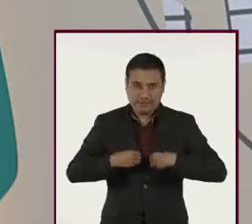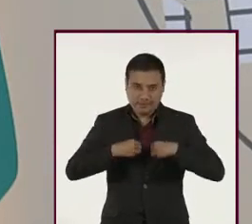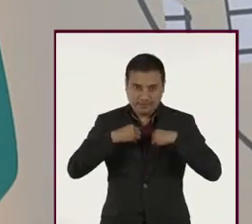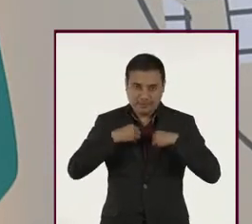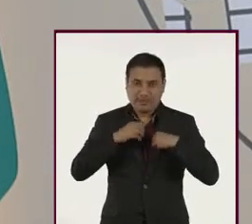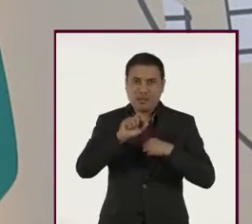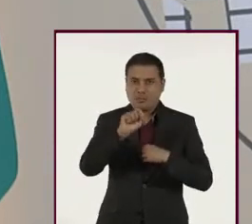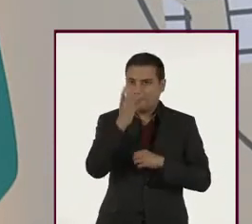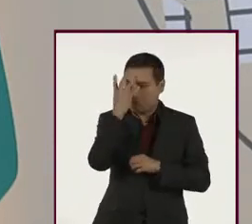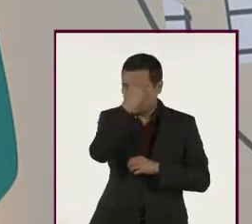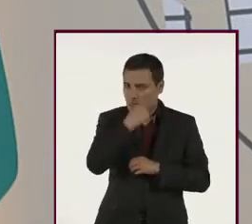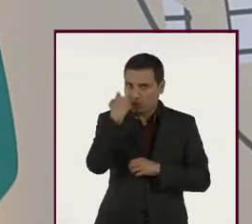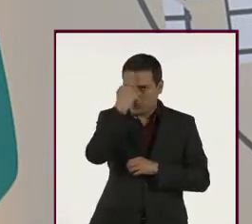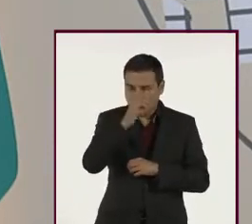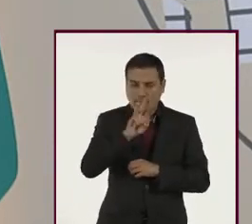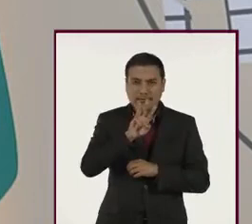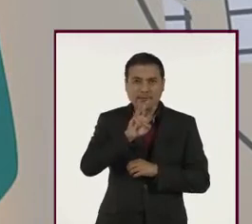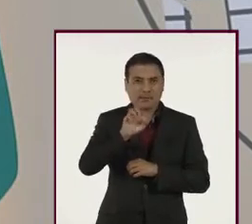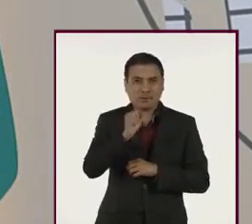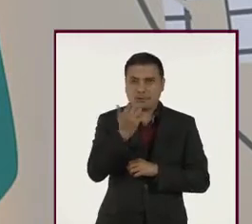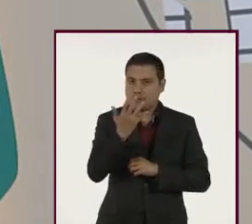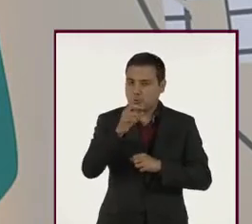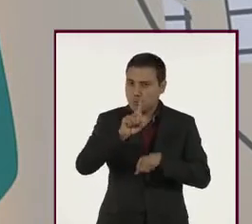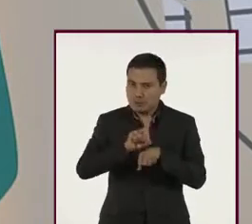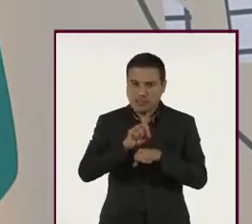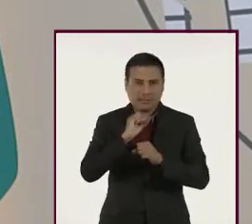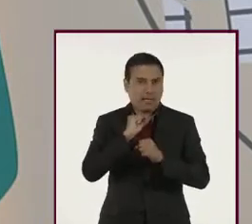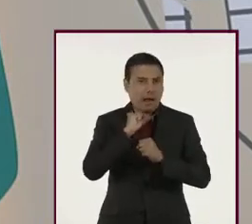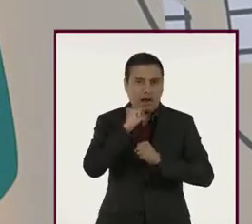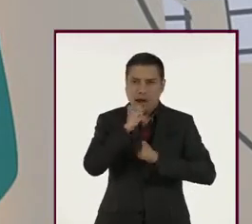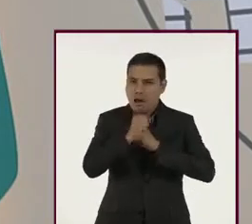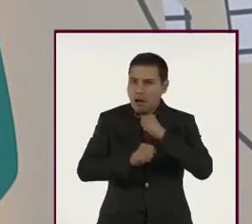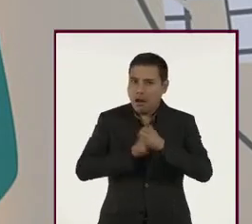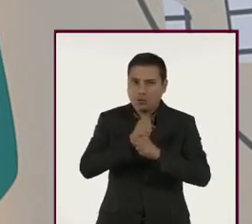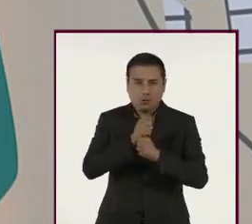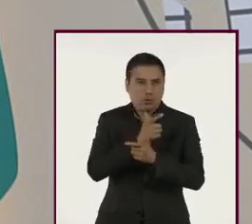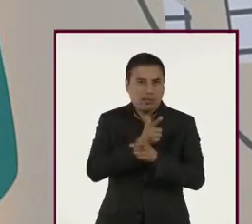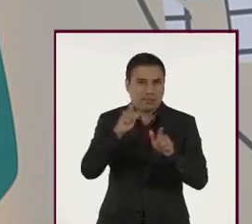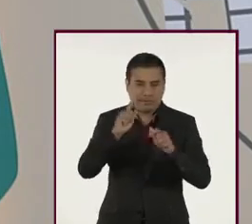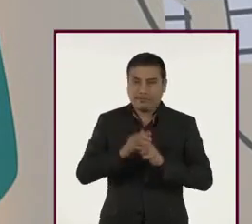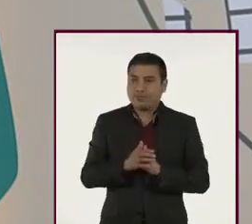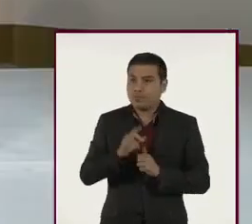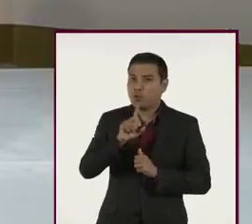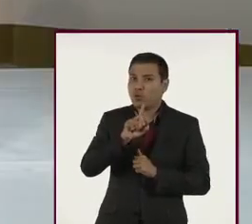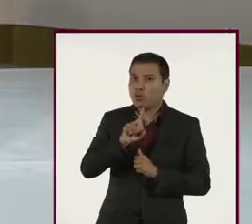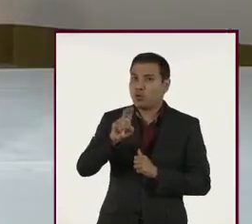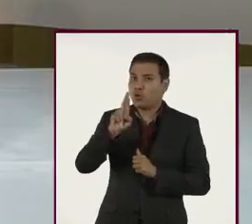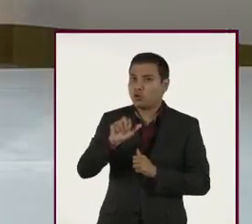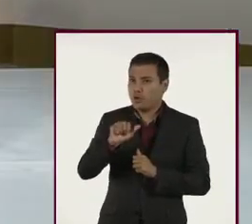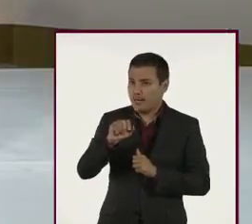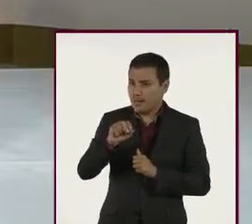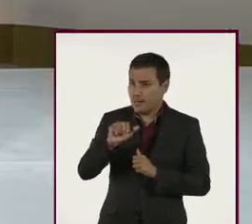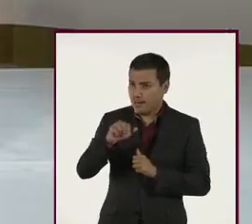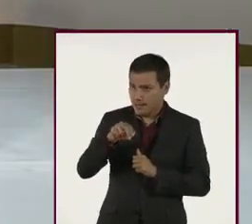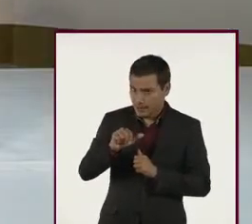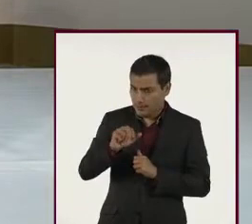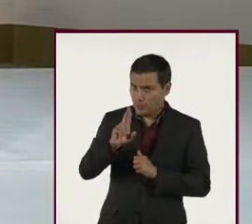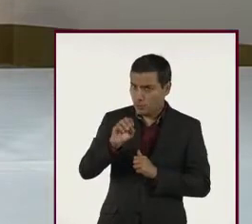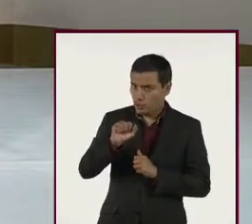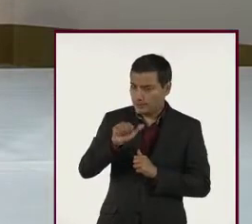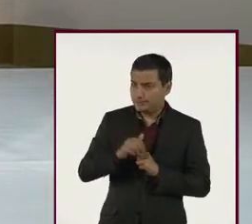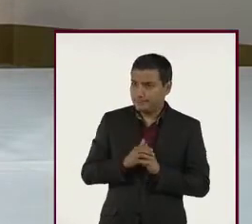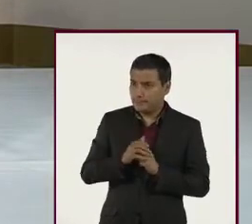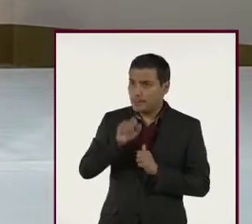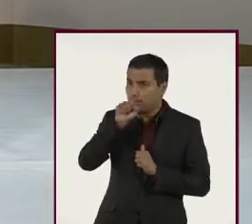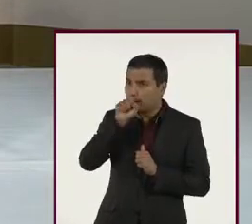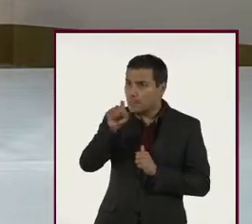las 24 horas, los 365 días del año. Doctora Ana Rosa, seguramente esto también es